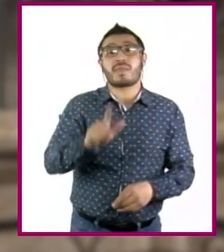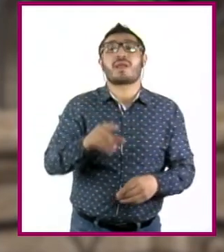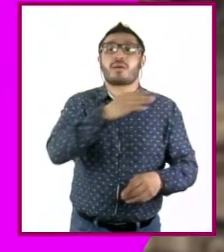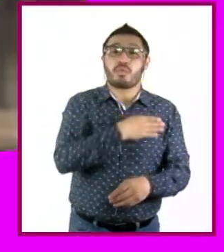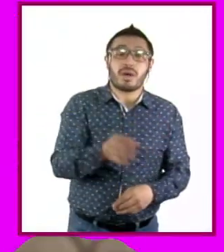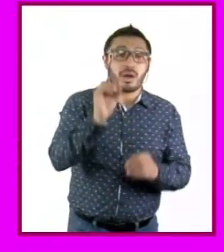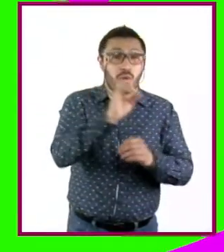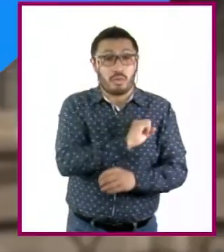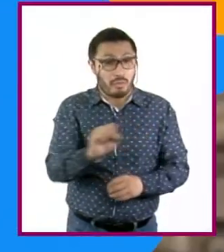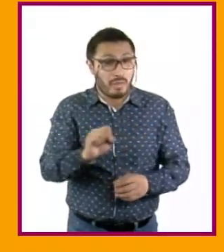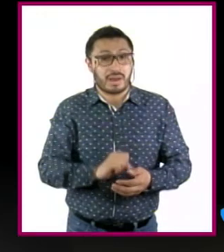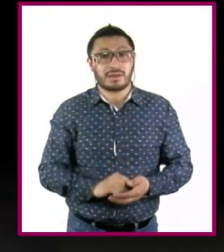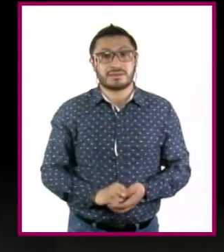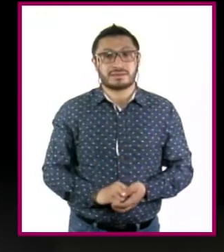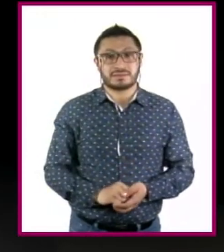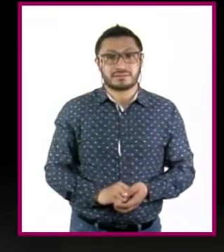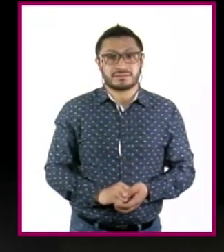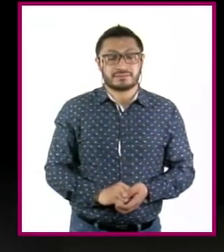malas.